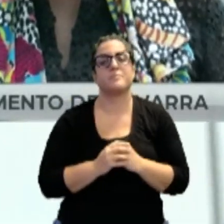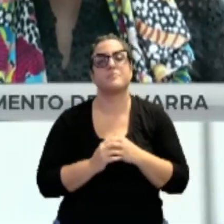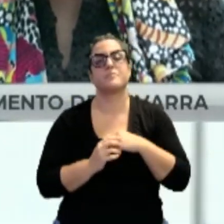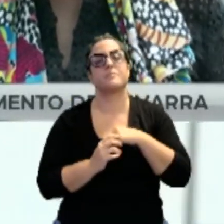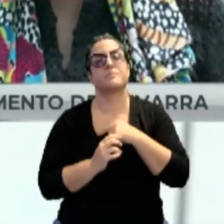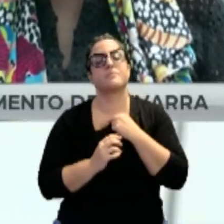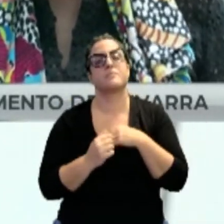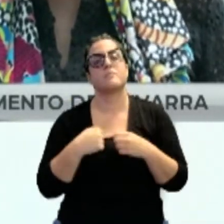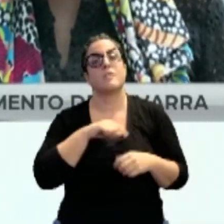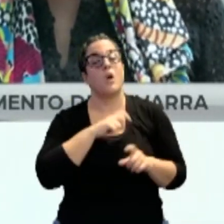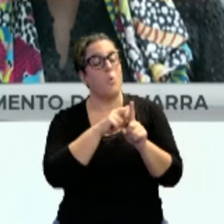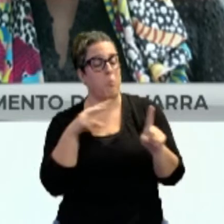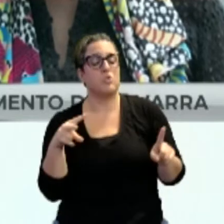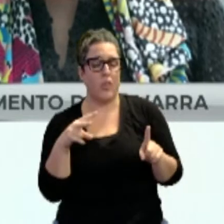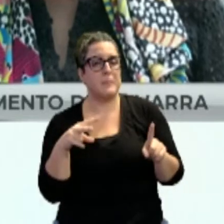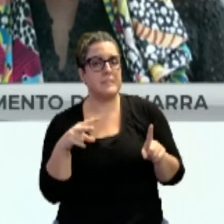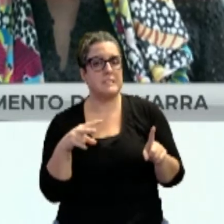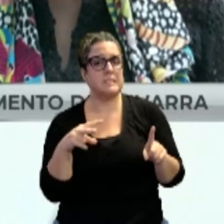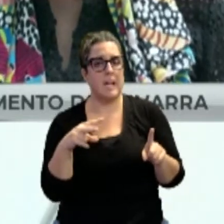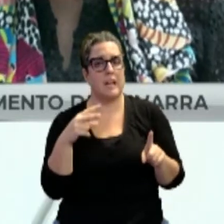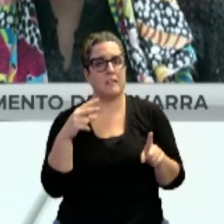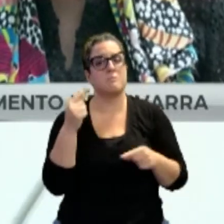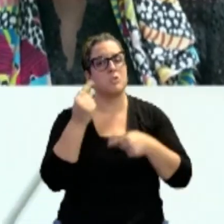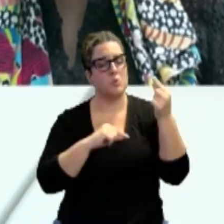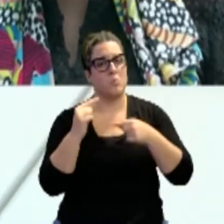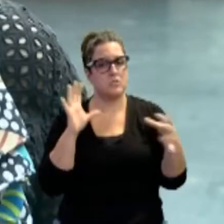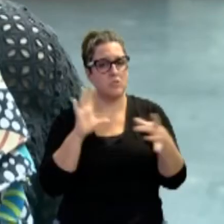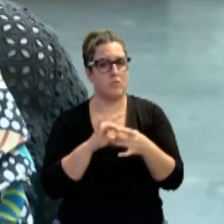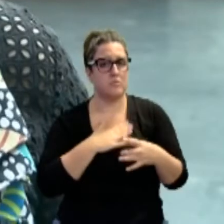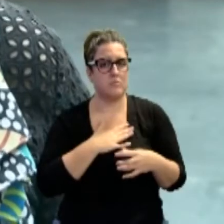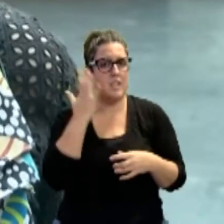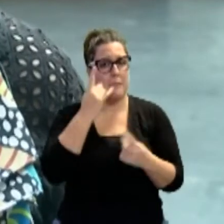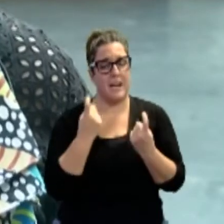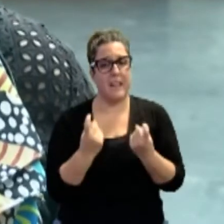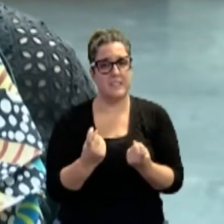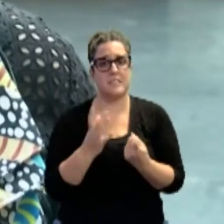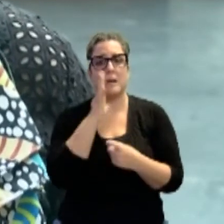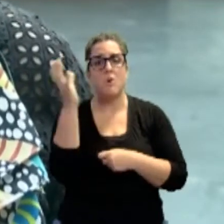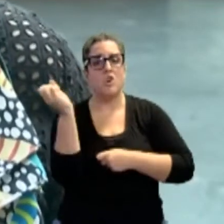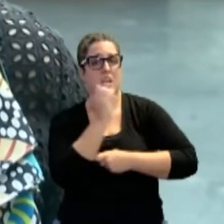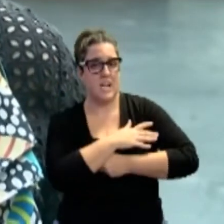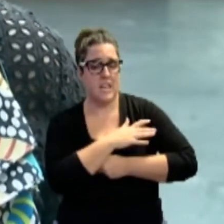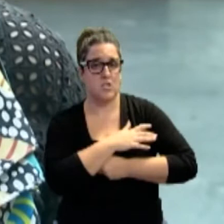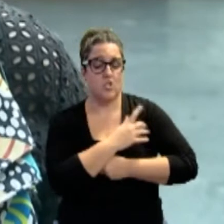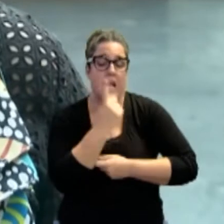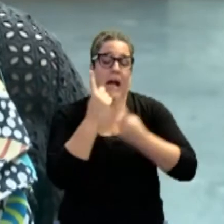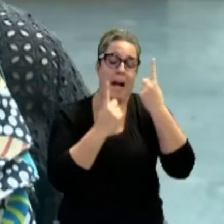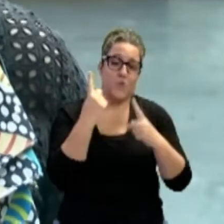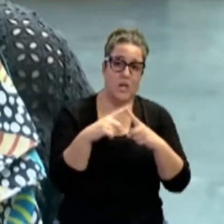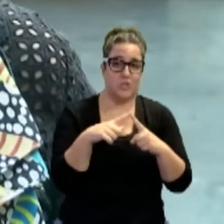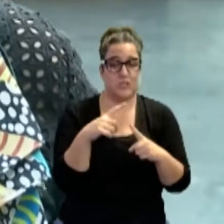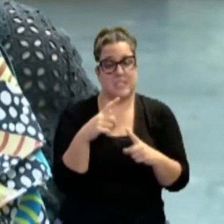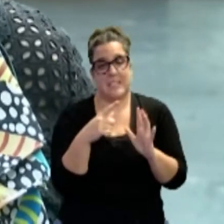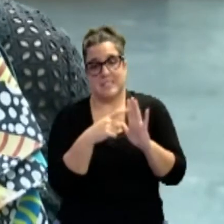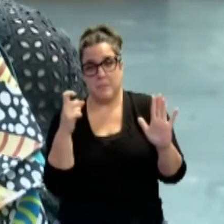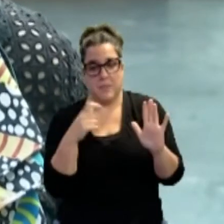Desde nuestro punto de vista son los presupuestos que necesita Navarra en relación a los ingresos, salvo alguna excepción,